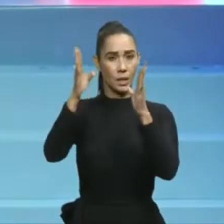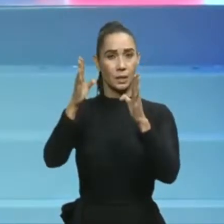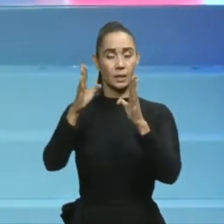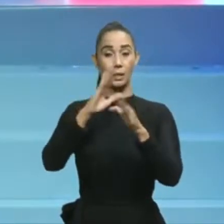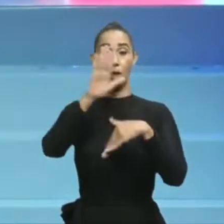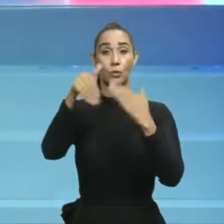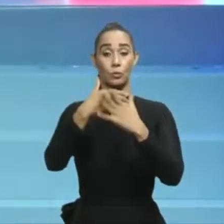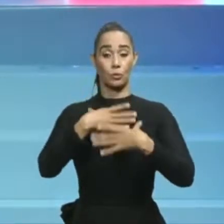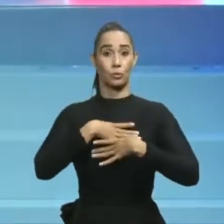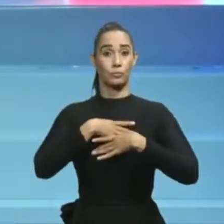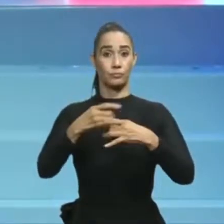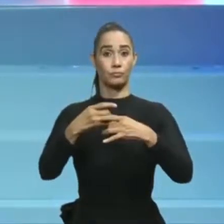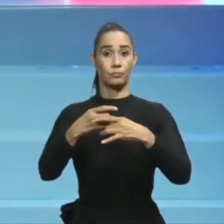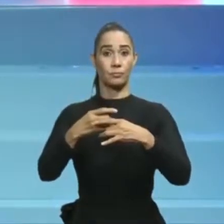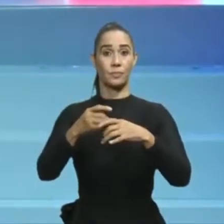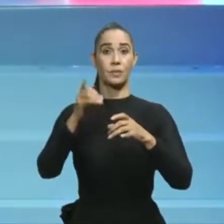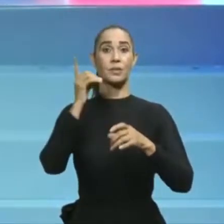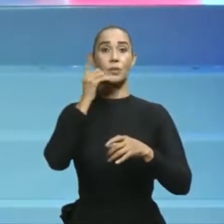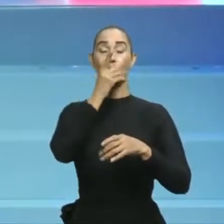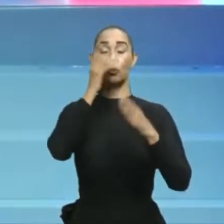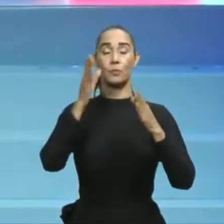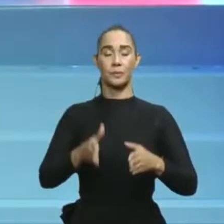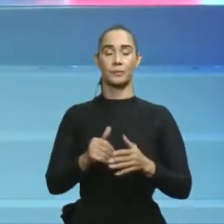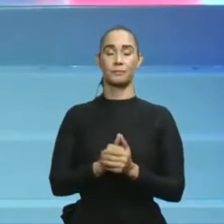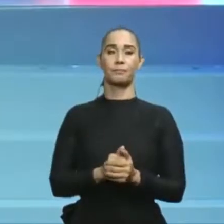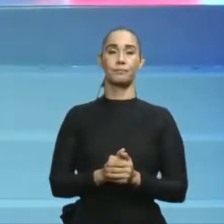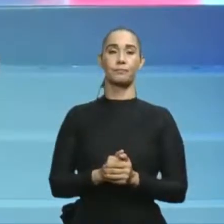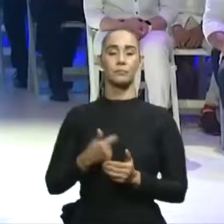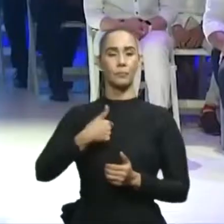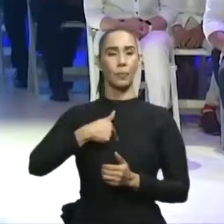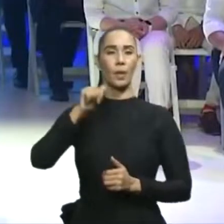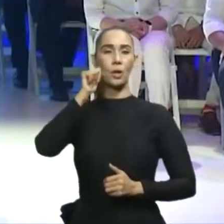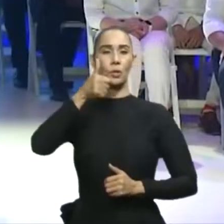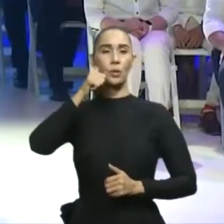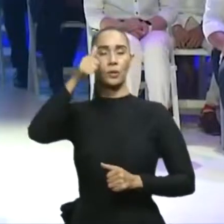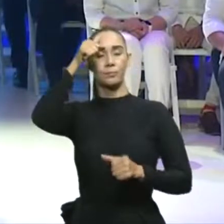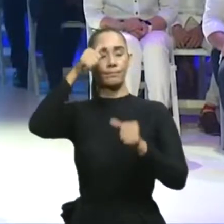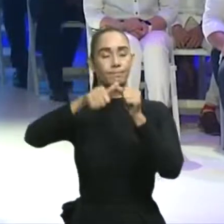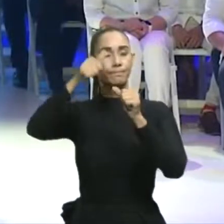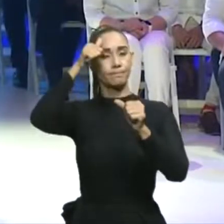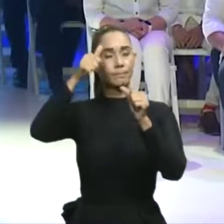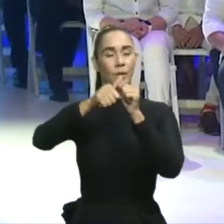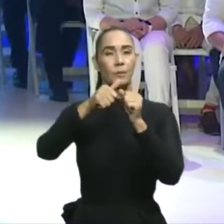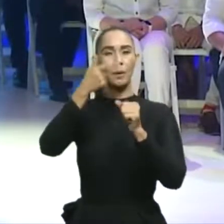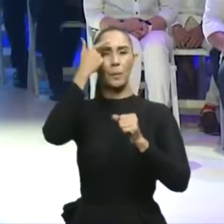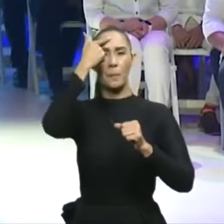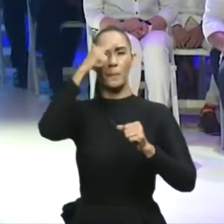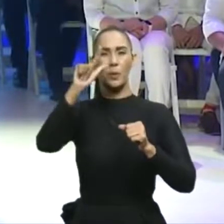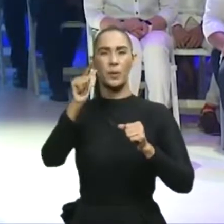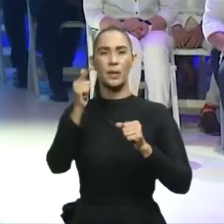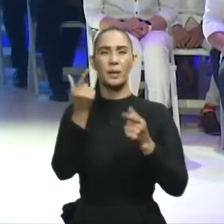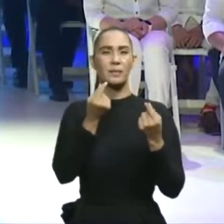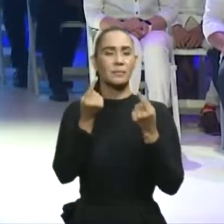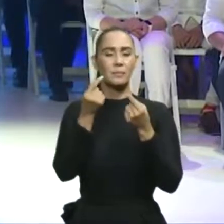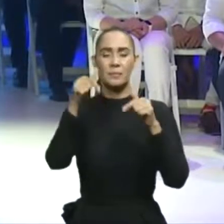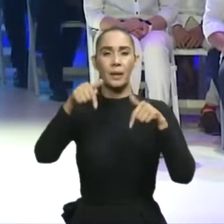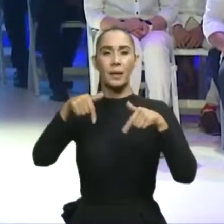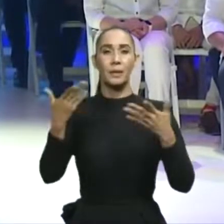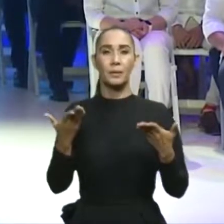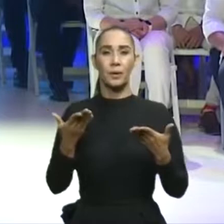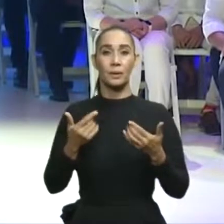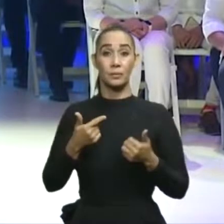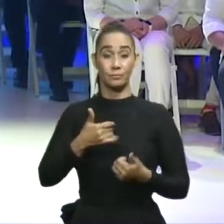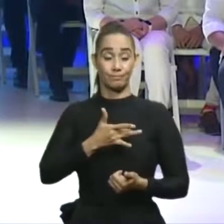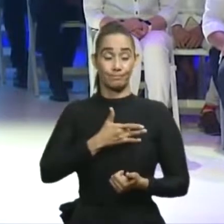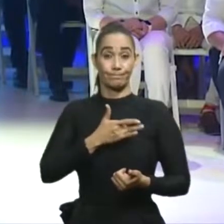dominicanos cada día recuerdo por qué y para qué estoy aquí y siento la responsabilidad